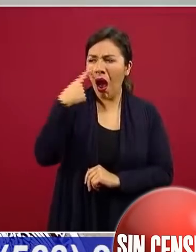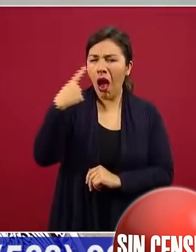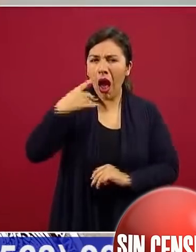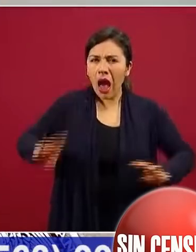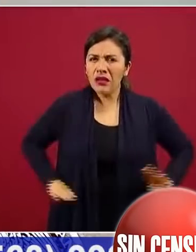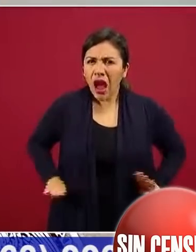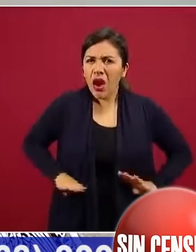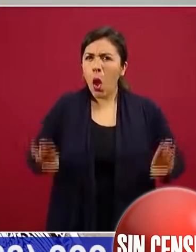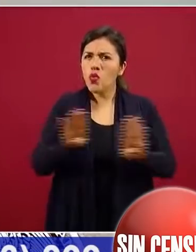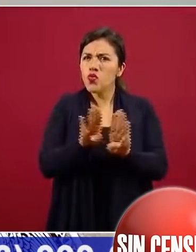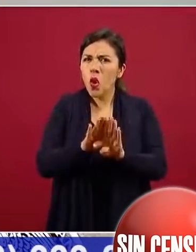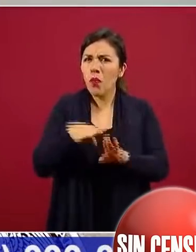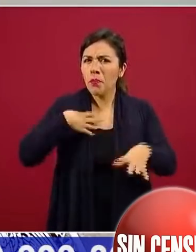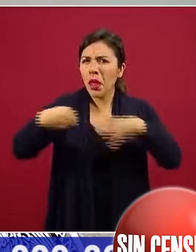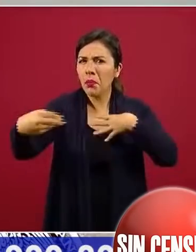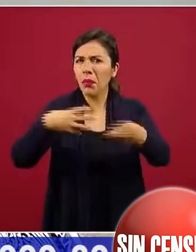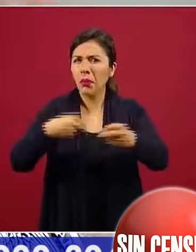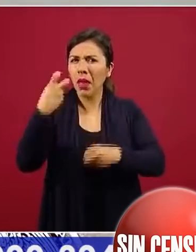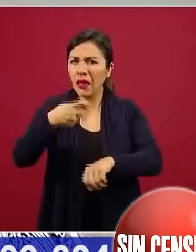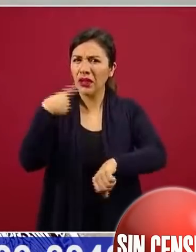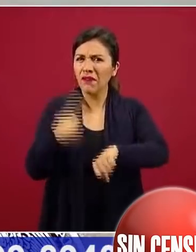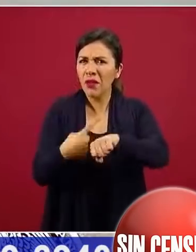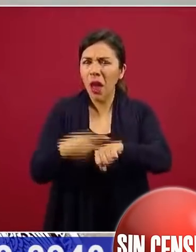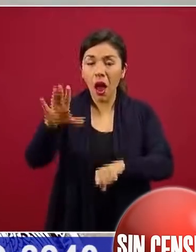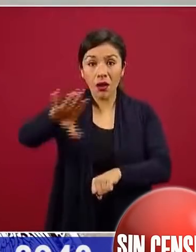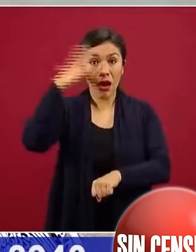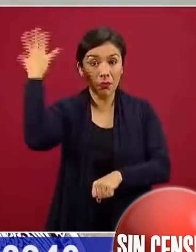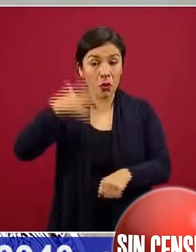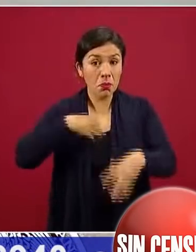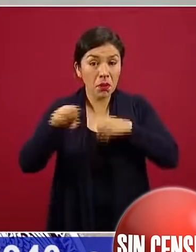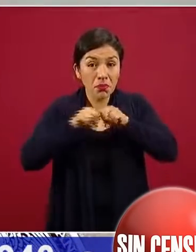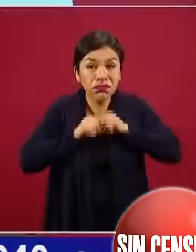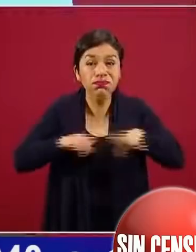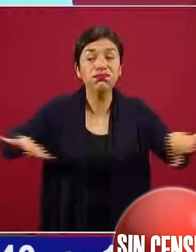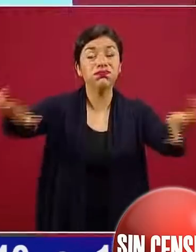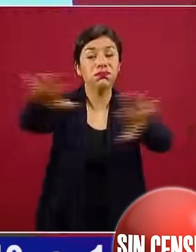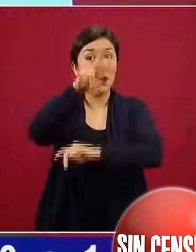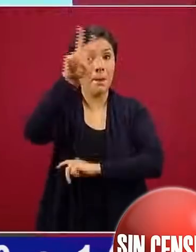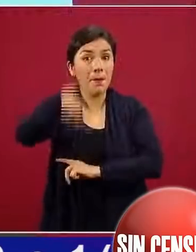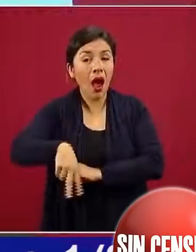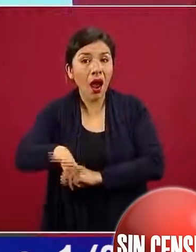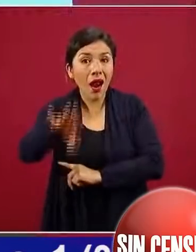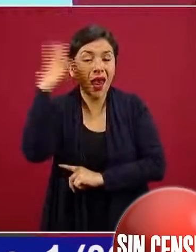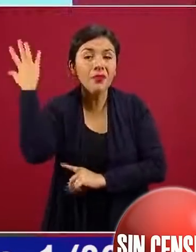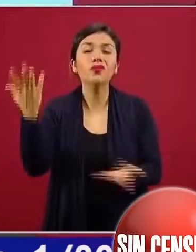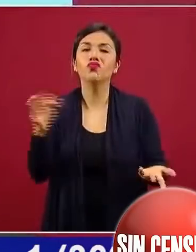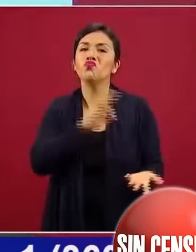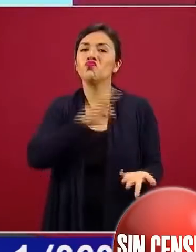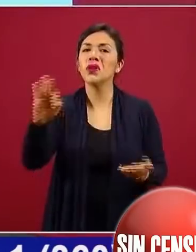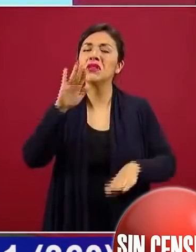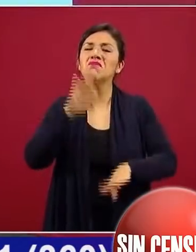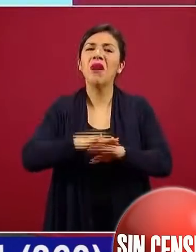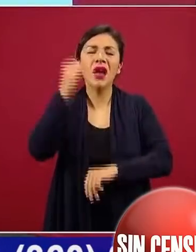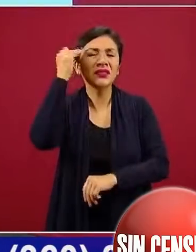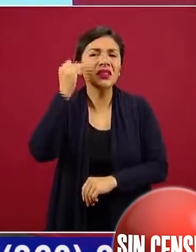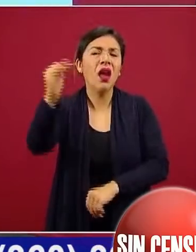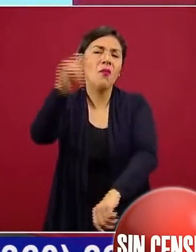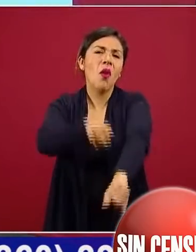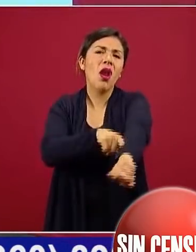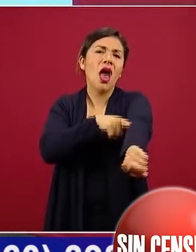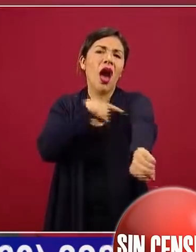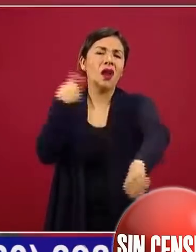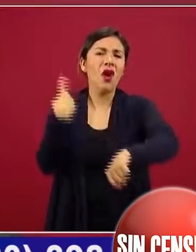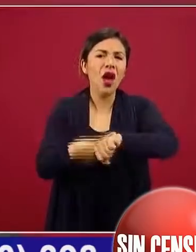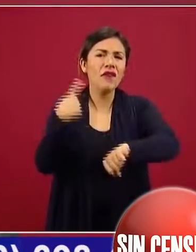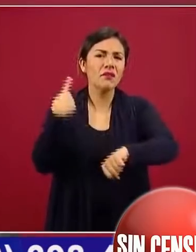la manera en que se transmite el virus, la velocidad a que se propaga, podríamos tener una epidemia larga.